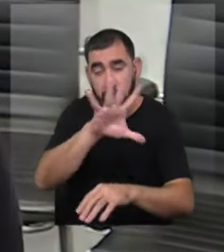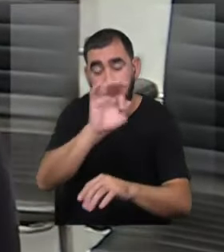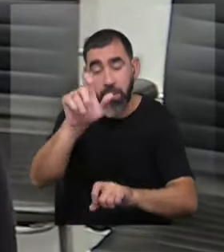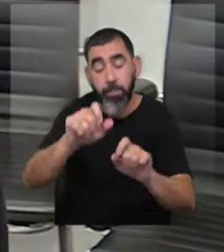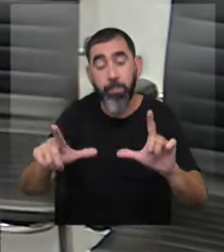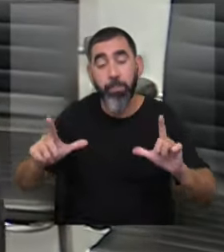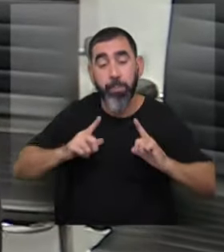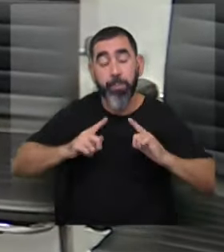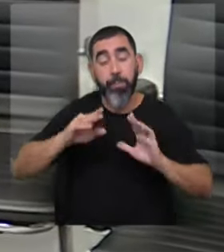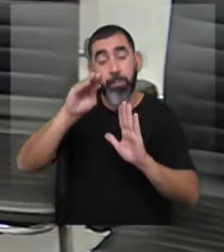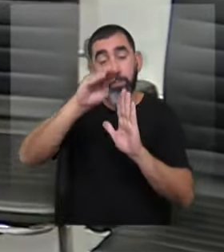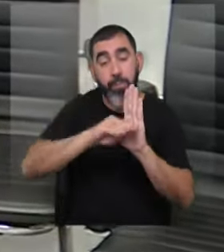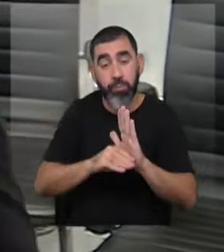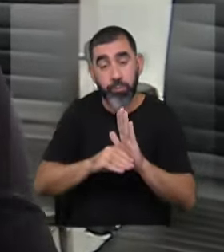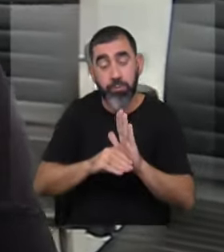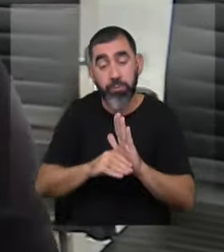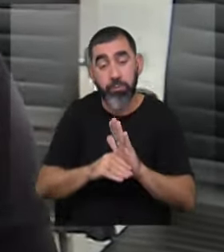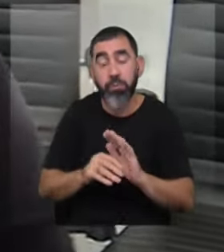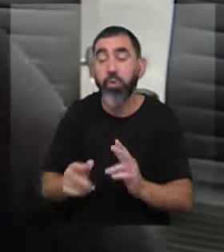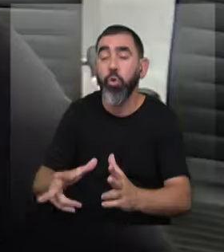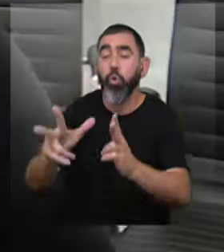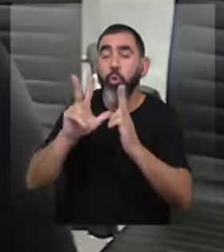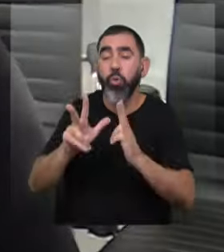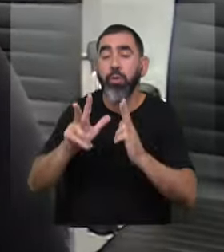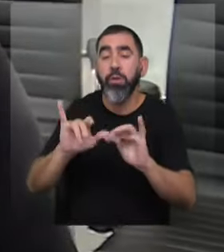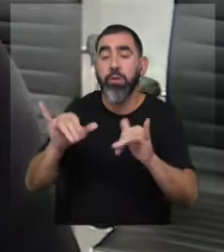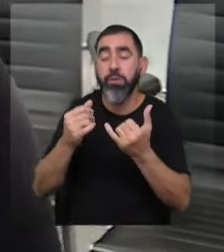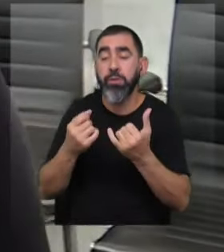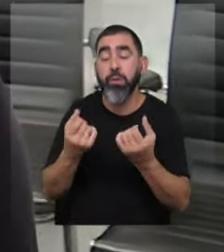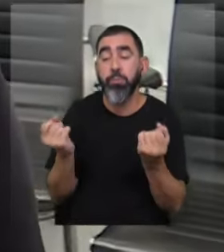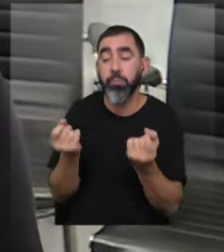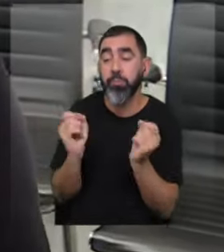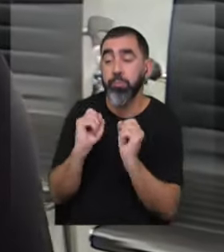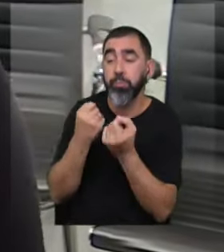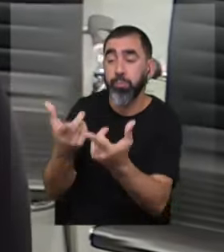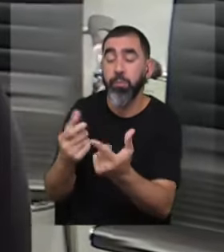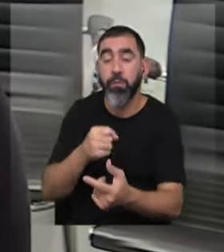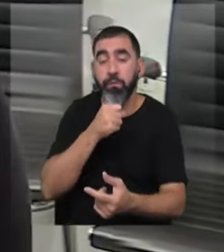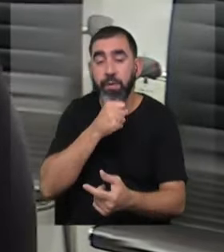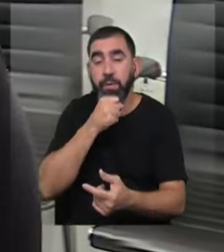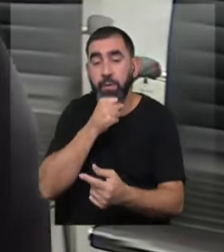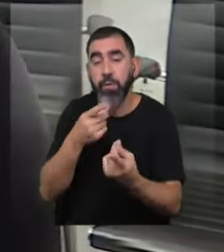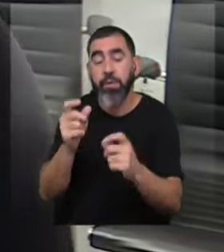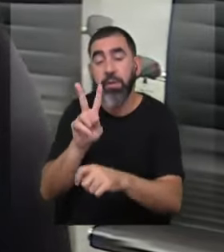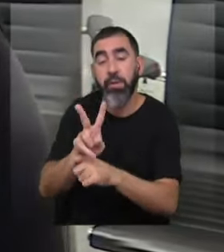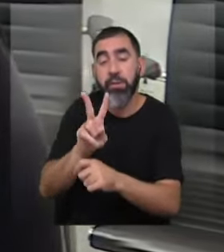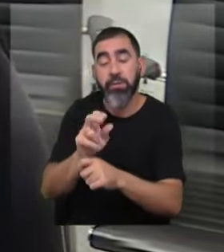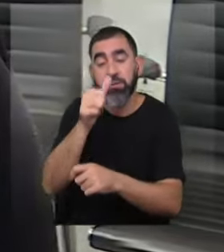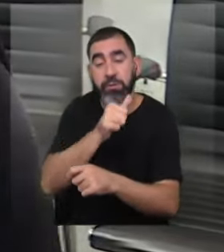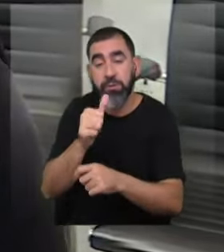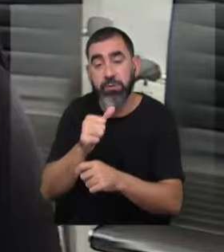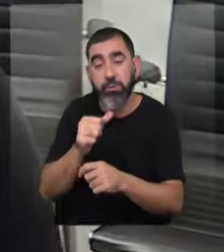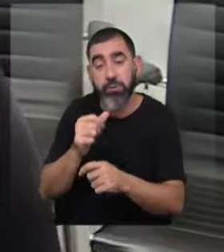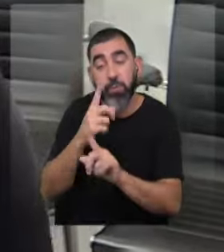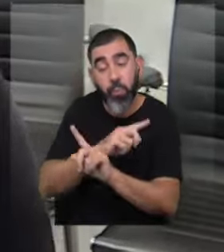lista de espera. Por otro lado, se nos dice, sí, pero los ya adjudicatarios que son cada vez más viejos que necesitan mucha atención. Bueno, ¿no tendremos que